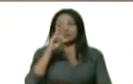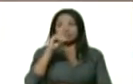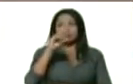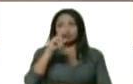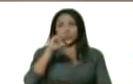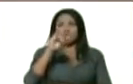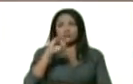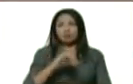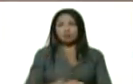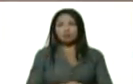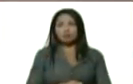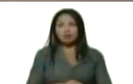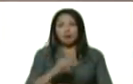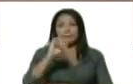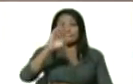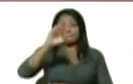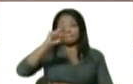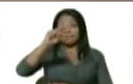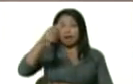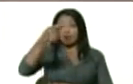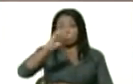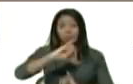Margot, ya la saludé.